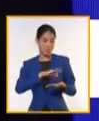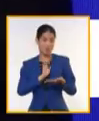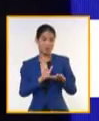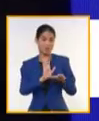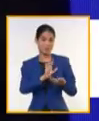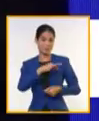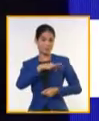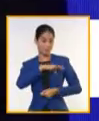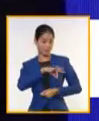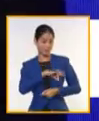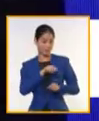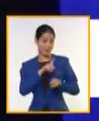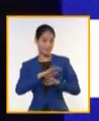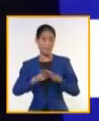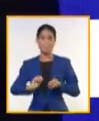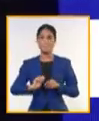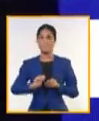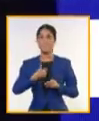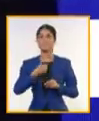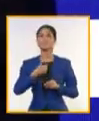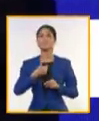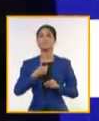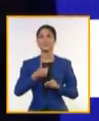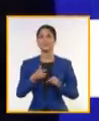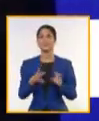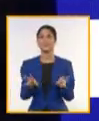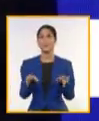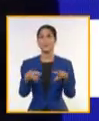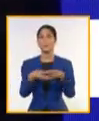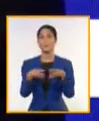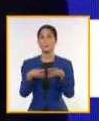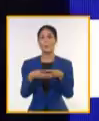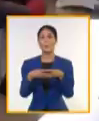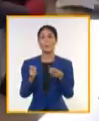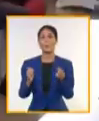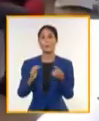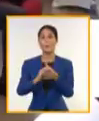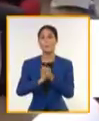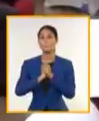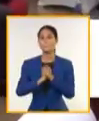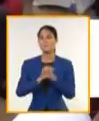Guangmi, presidente de la Asociación de Amistad del Pueblo Chino con el Extranjero.